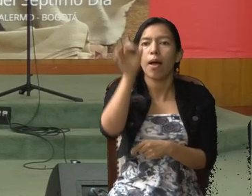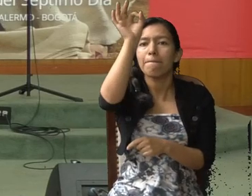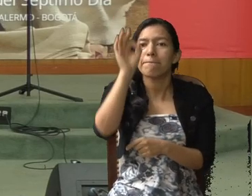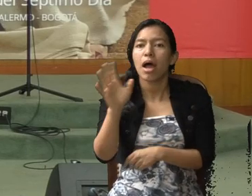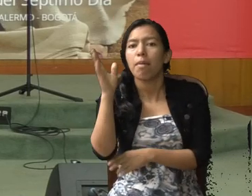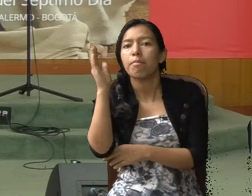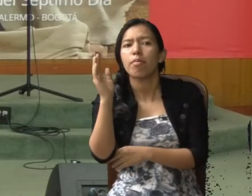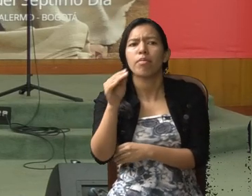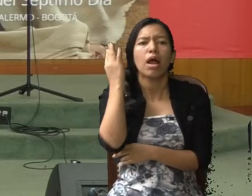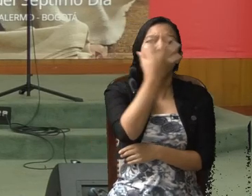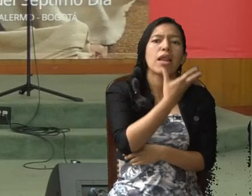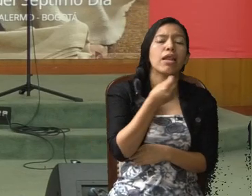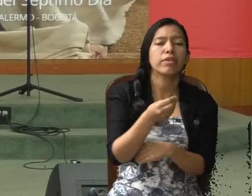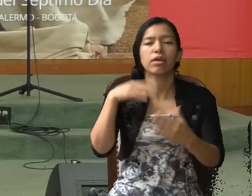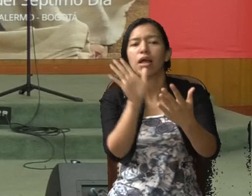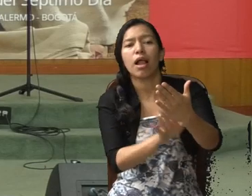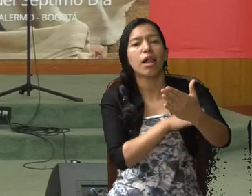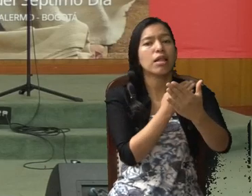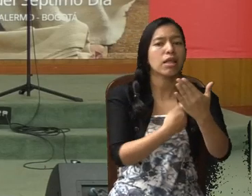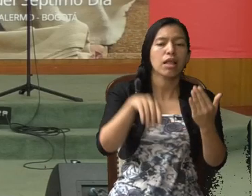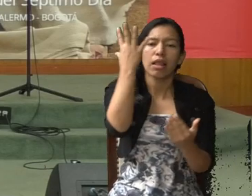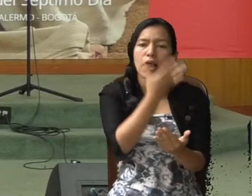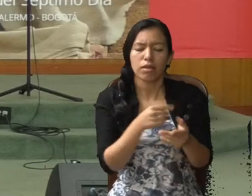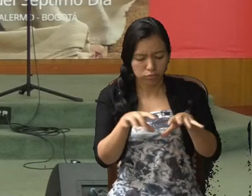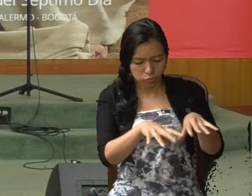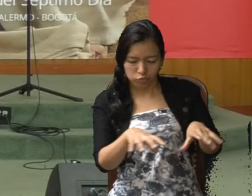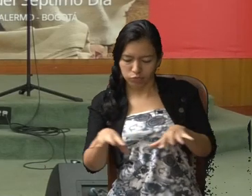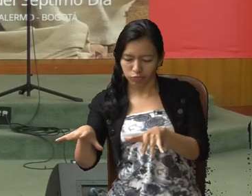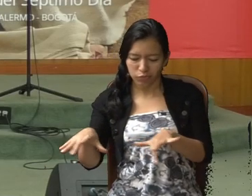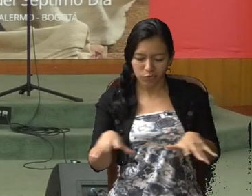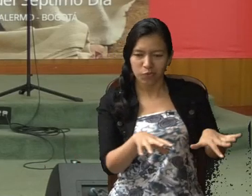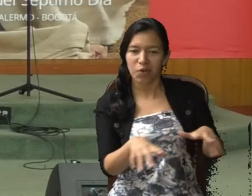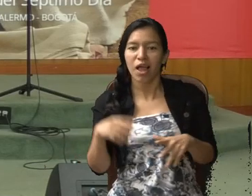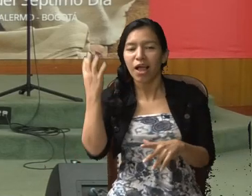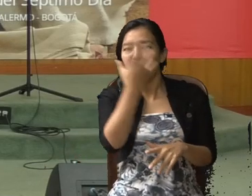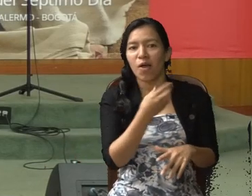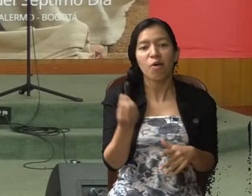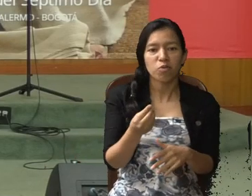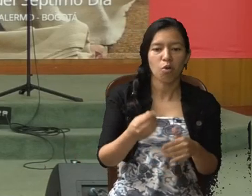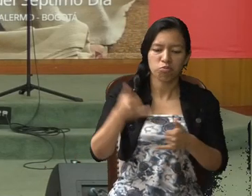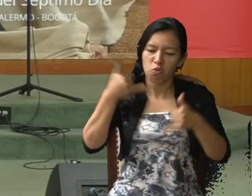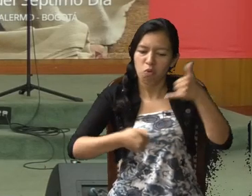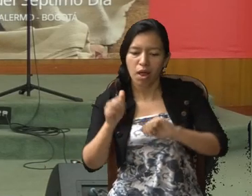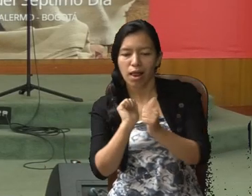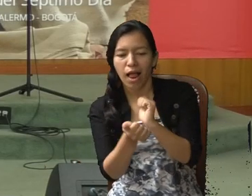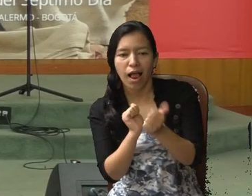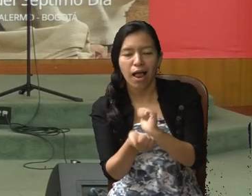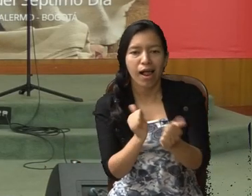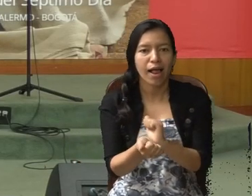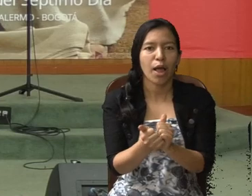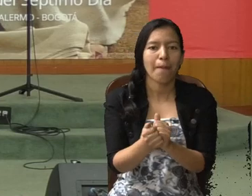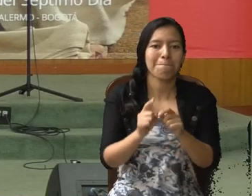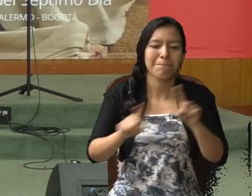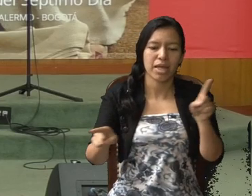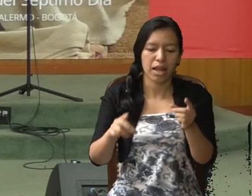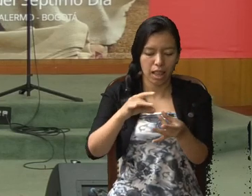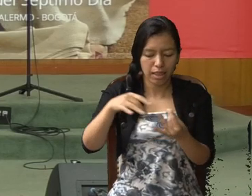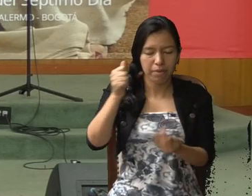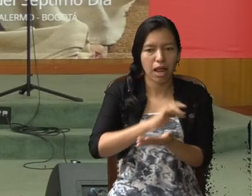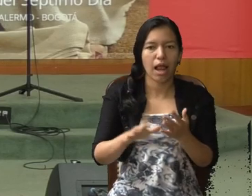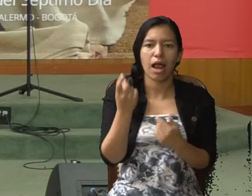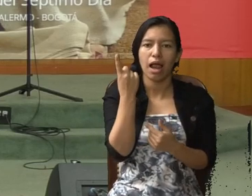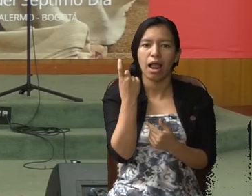bonito, cantar bonito, tocar piano, jugar deportes muy bonito, pero si no tenemos el Espíritu de